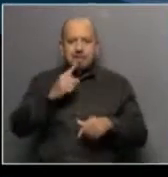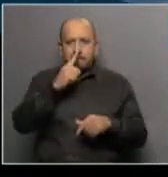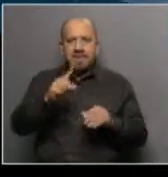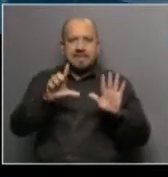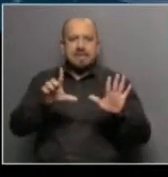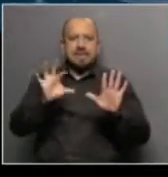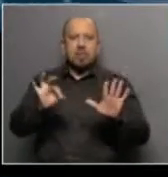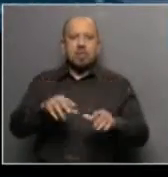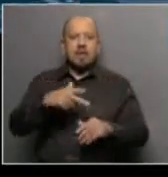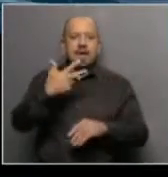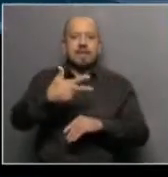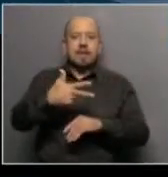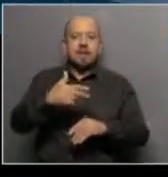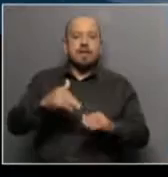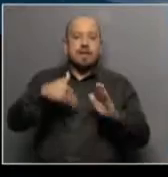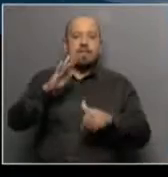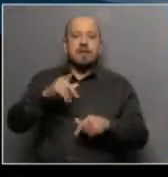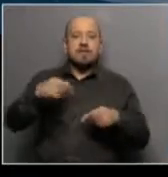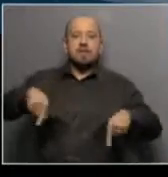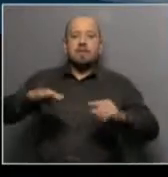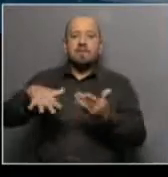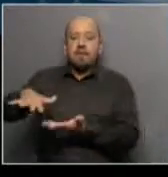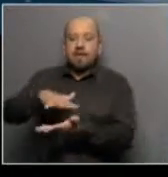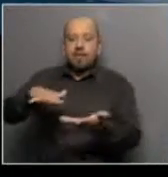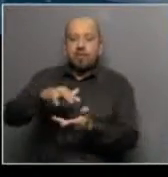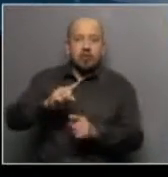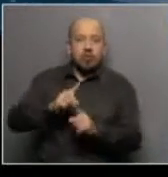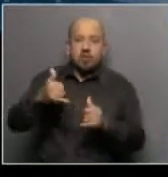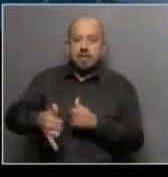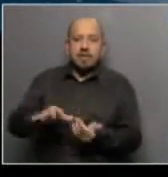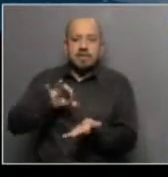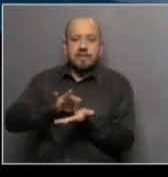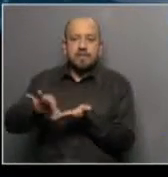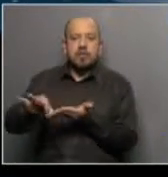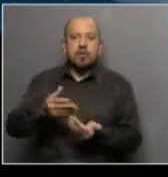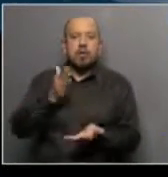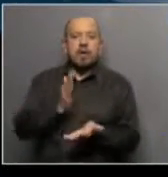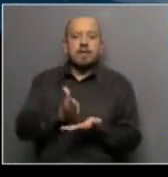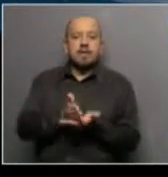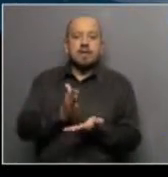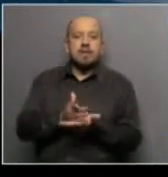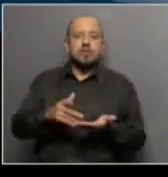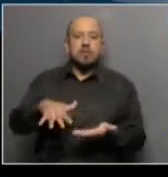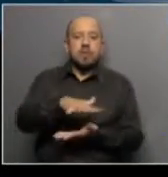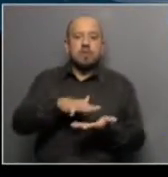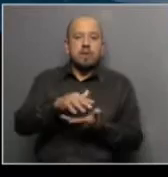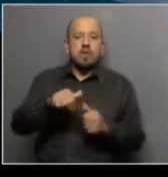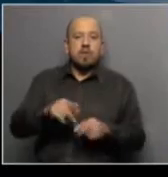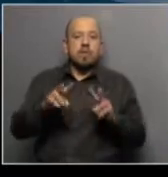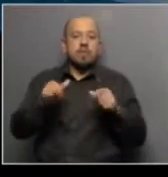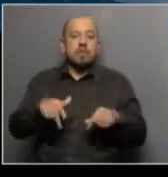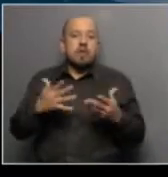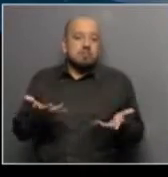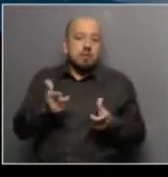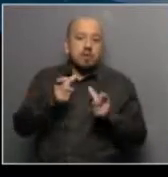servicios que se encuentran en la periferia de nuestras ciudades. El derecho al suelo urbano queda condicionado por el poder adquisitivo de las personas y